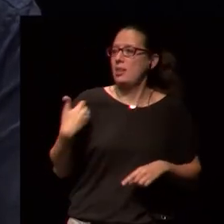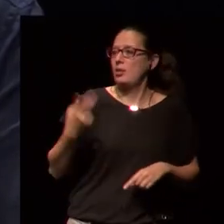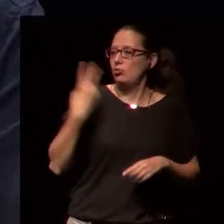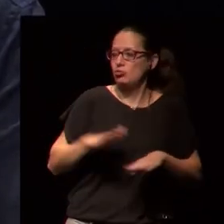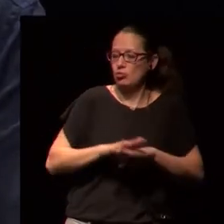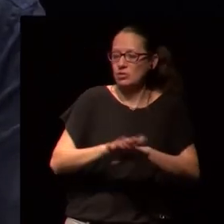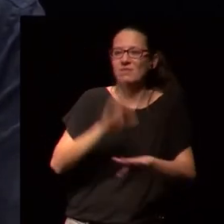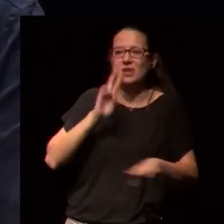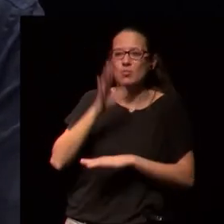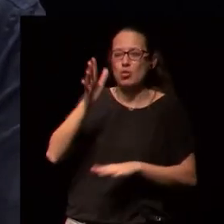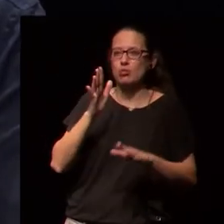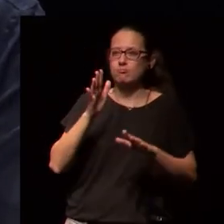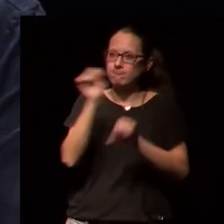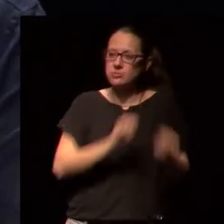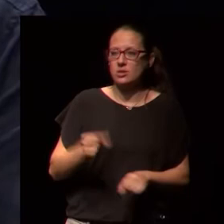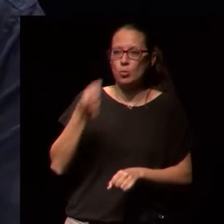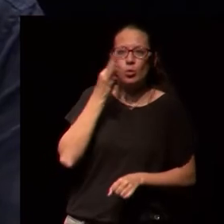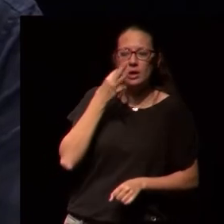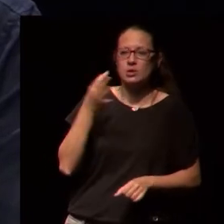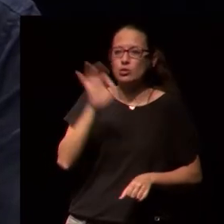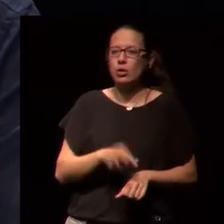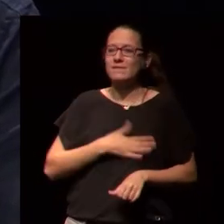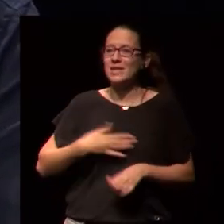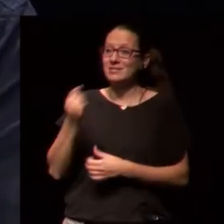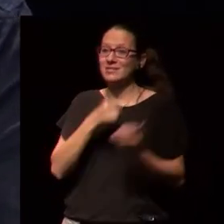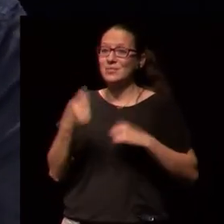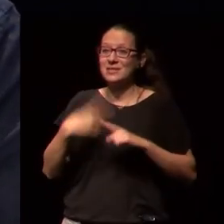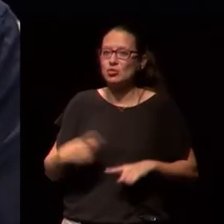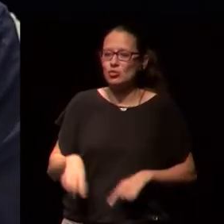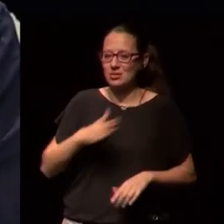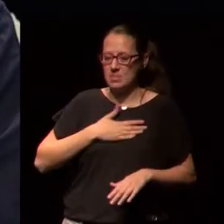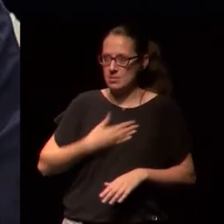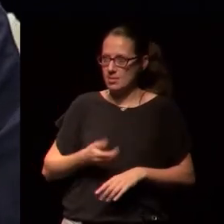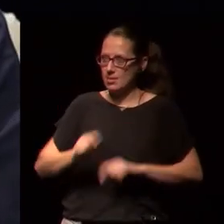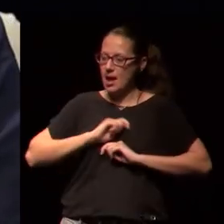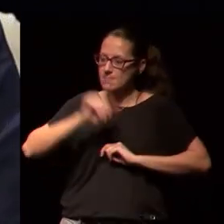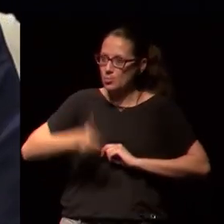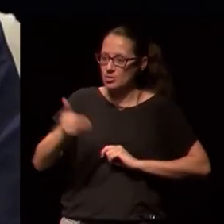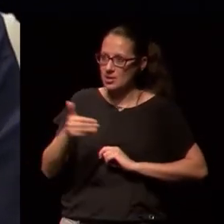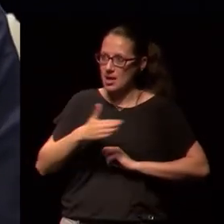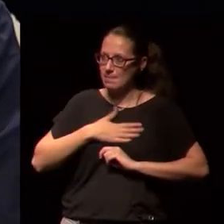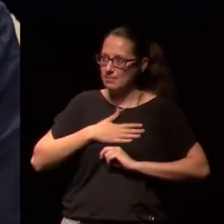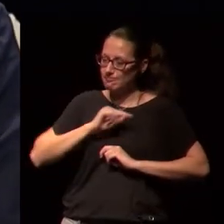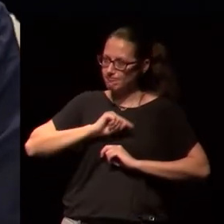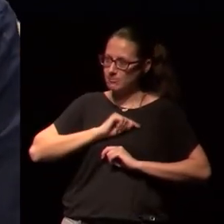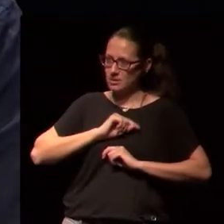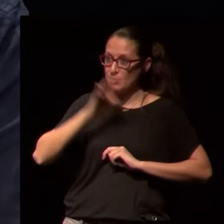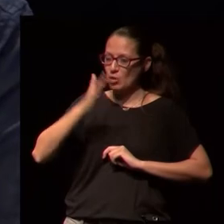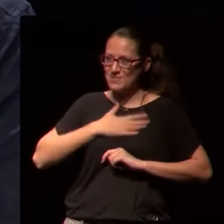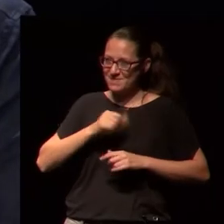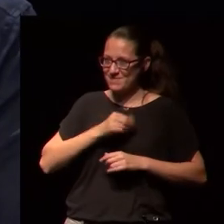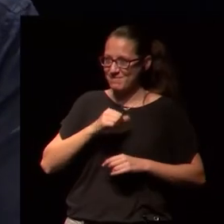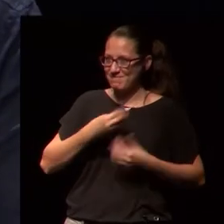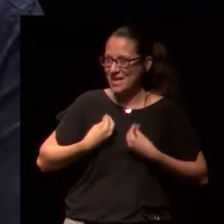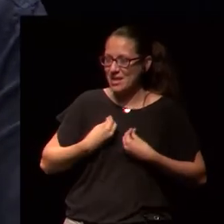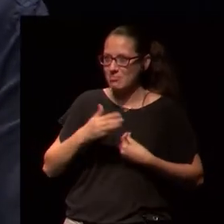por las mujeres. Quieren representar lo que a ellos les importa acerca de su vida,